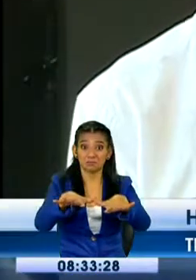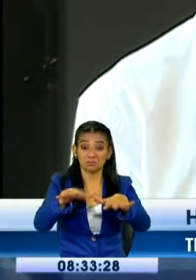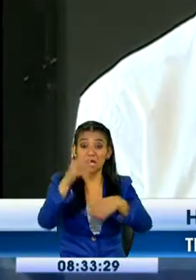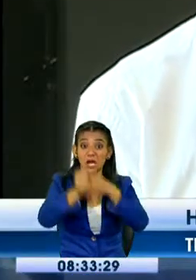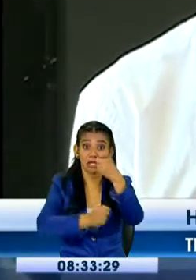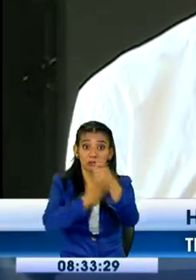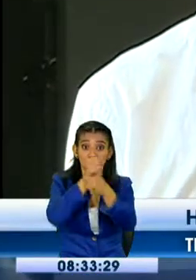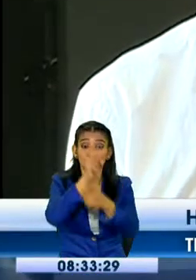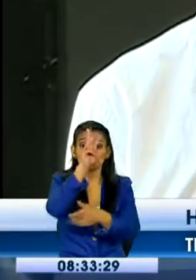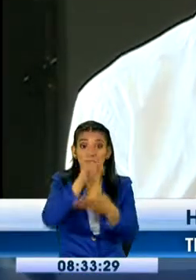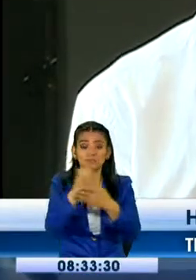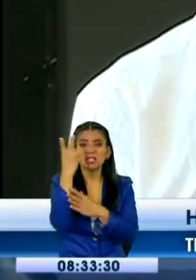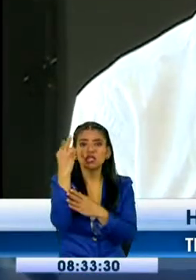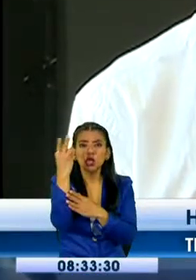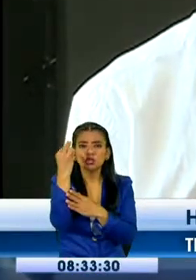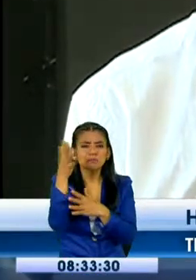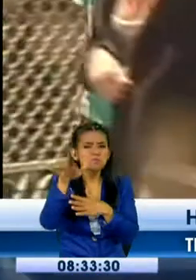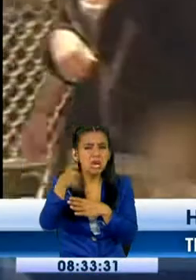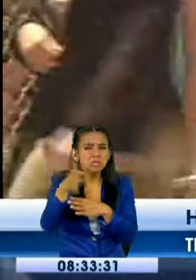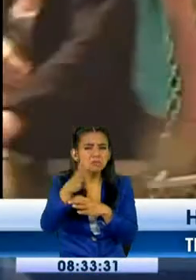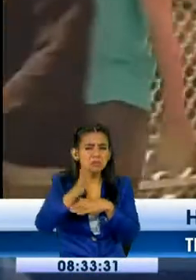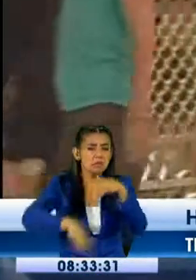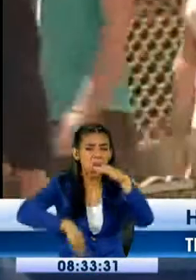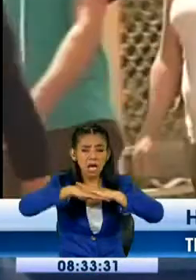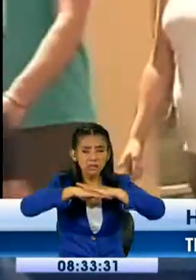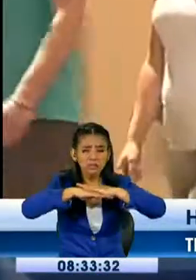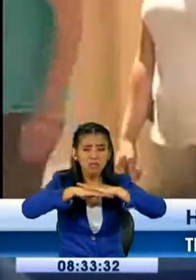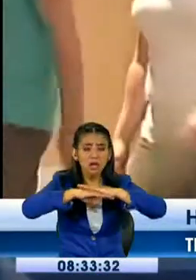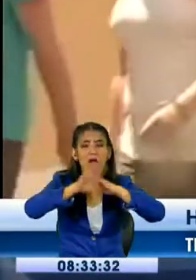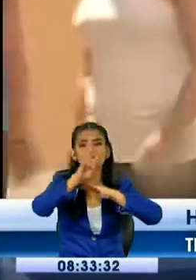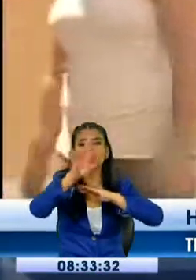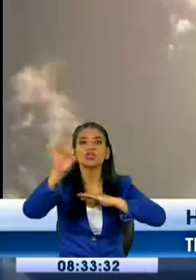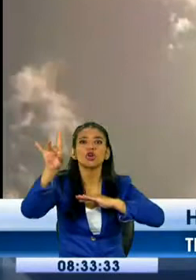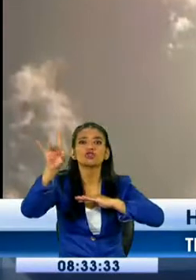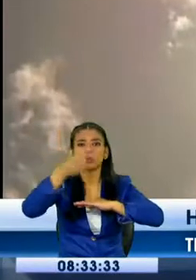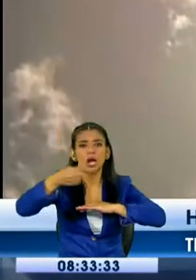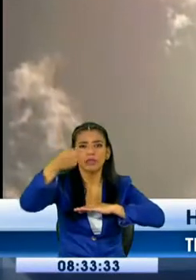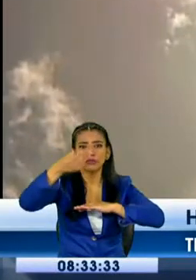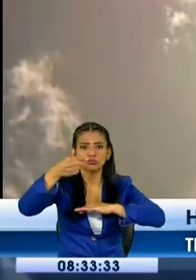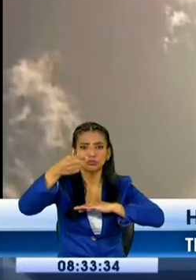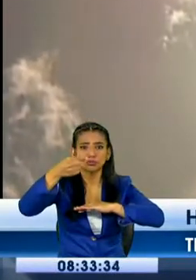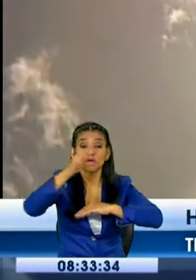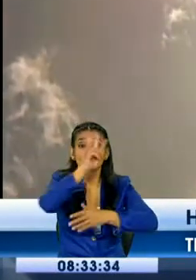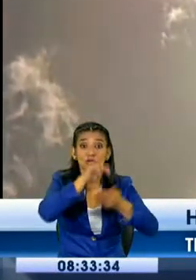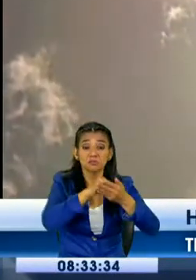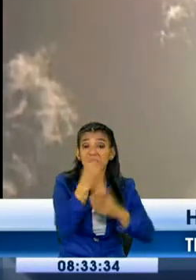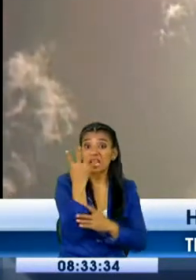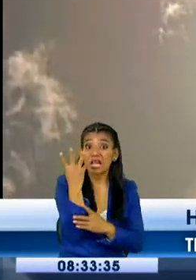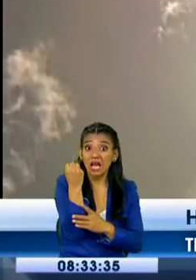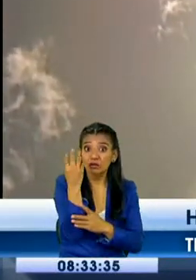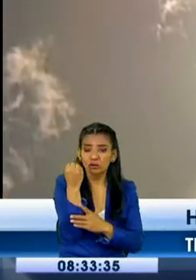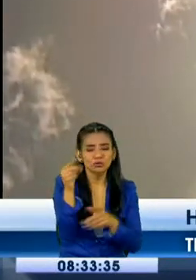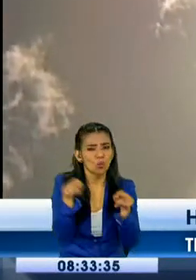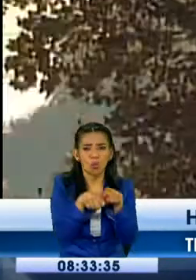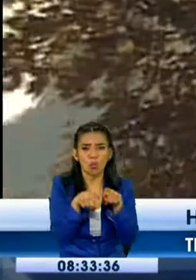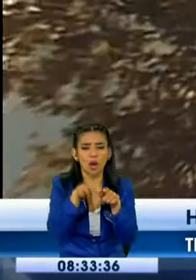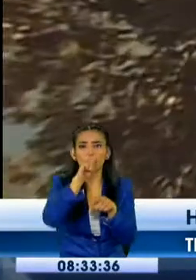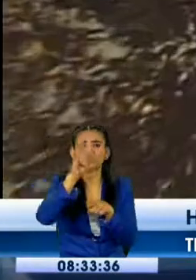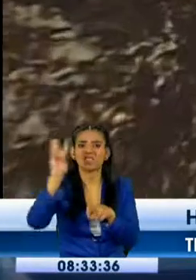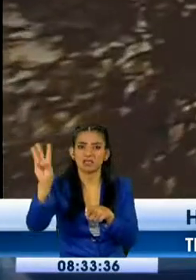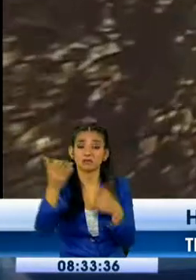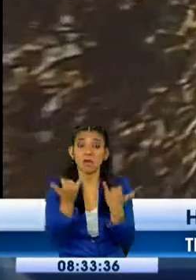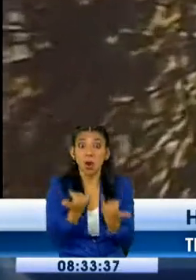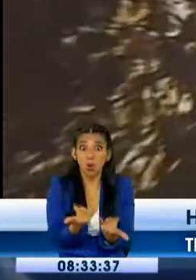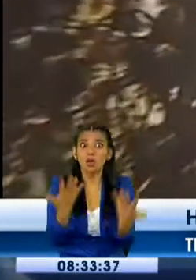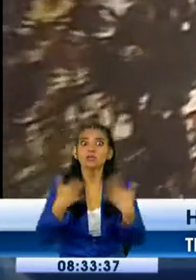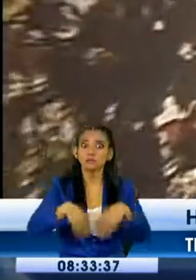2012, la temperatura máxima absoluta ha llegado hasta 28 grados. En el 2014 se mantuvo 26 y hoy